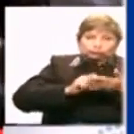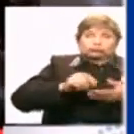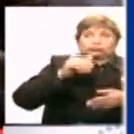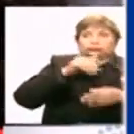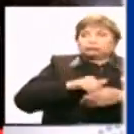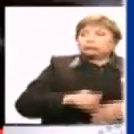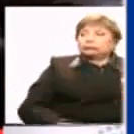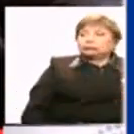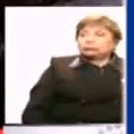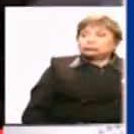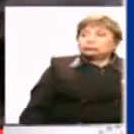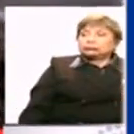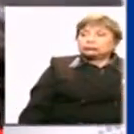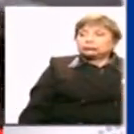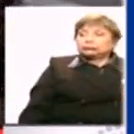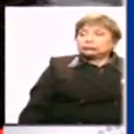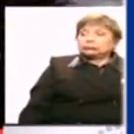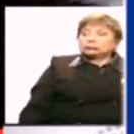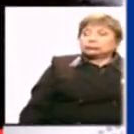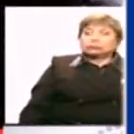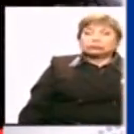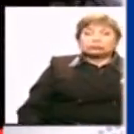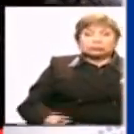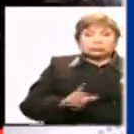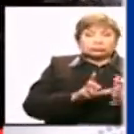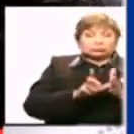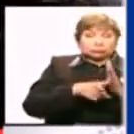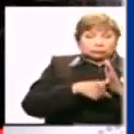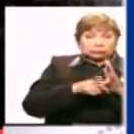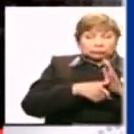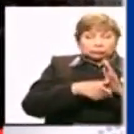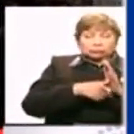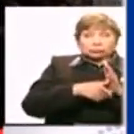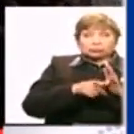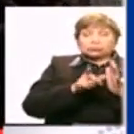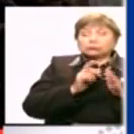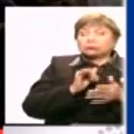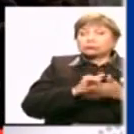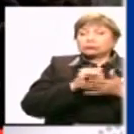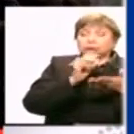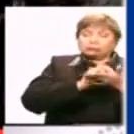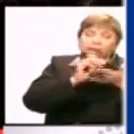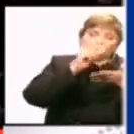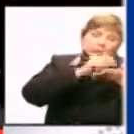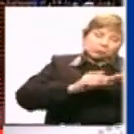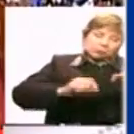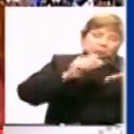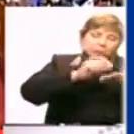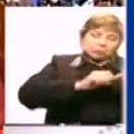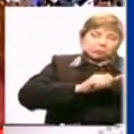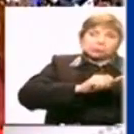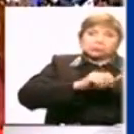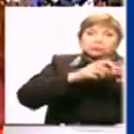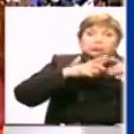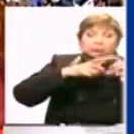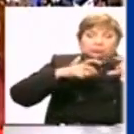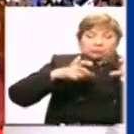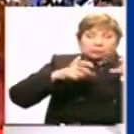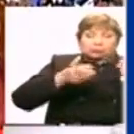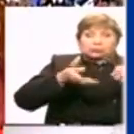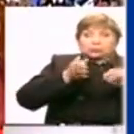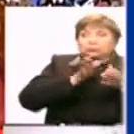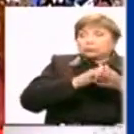gobernabilidad. Y esto en la medida de tener a los mejores cuadros políticos que puedan brindarle al país la serenidad y la calma